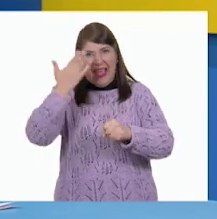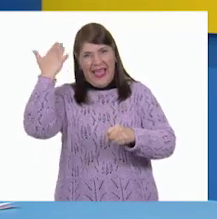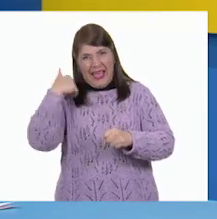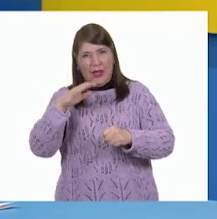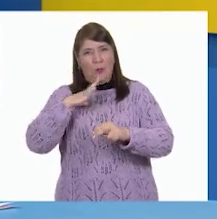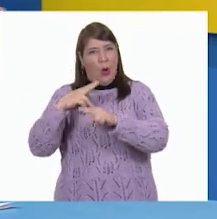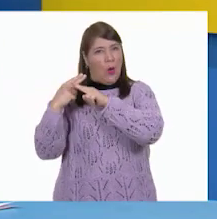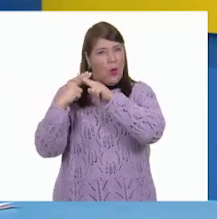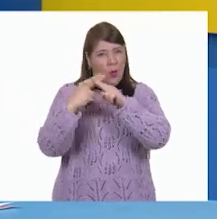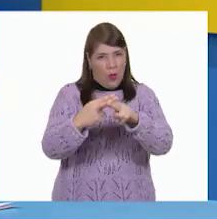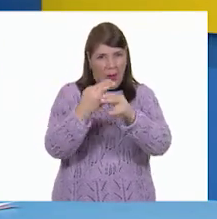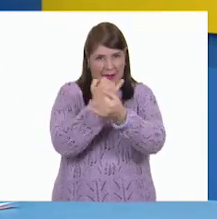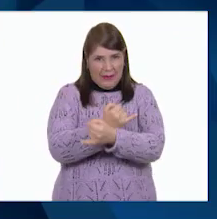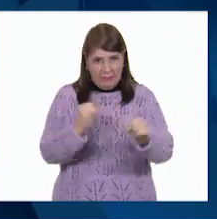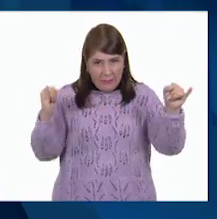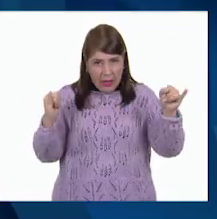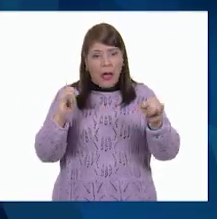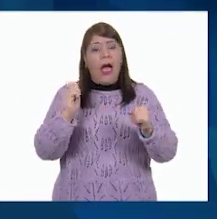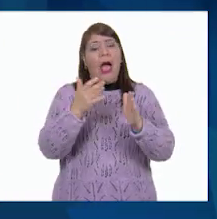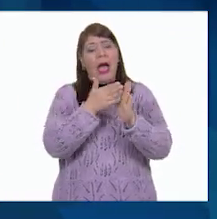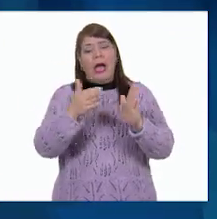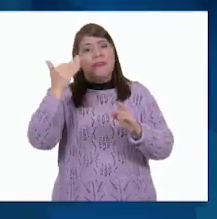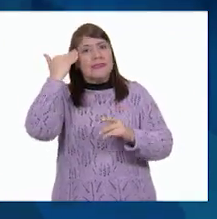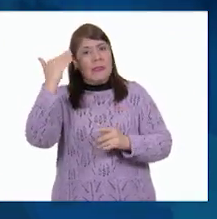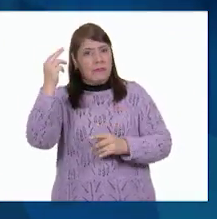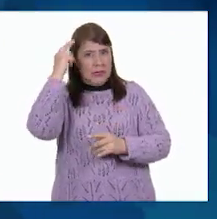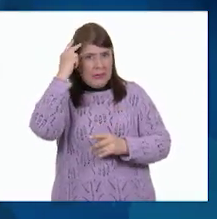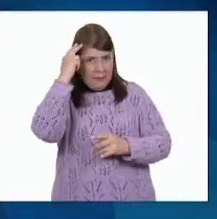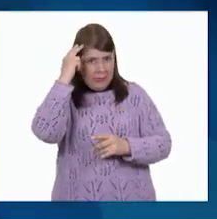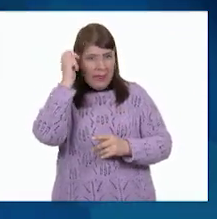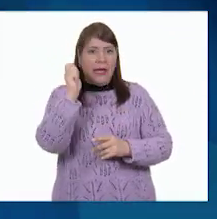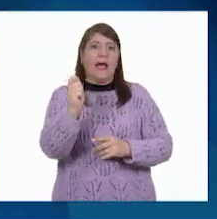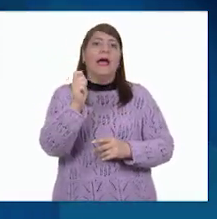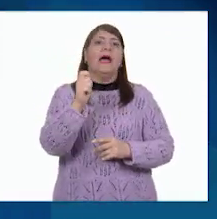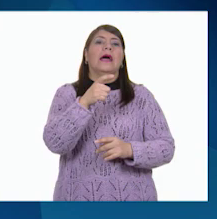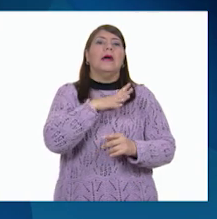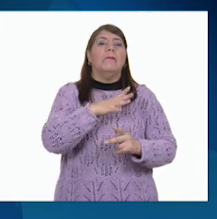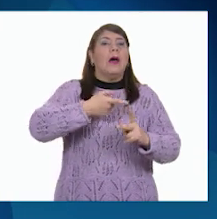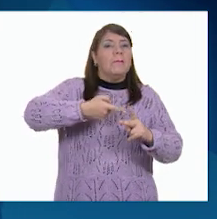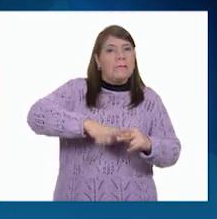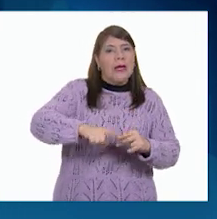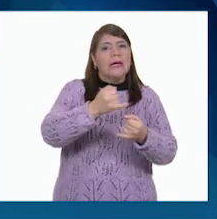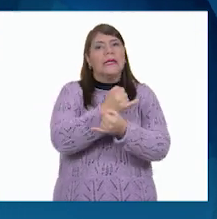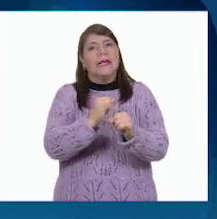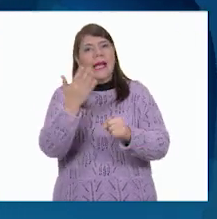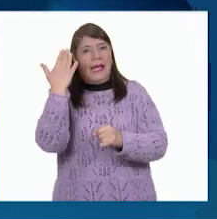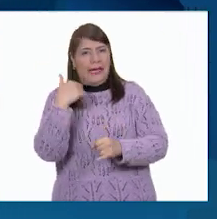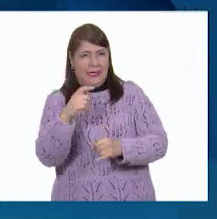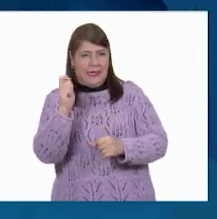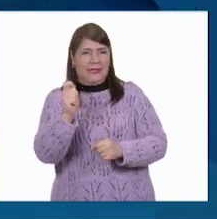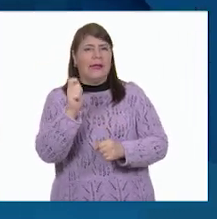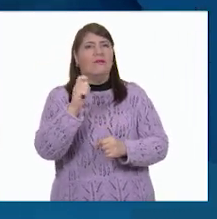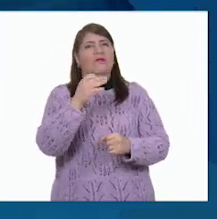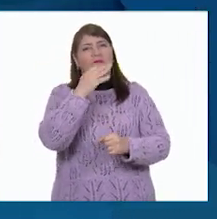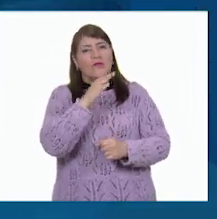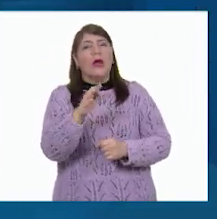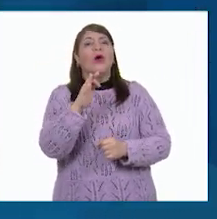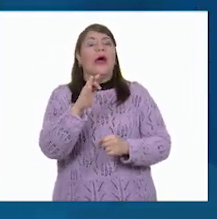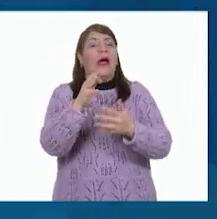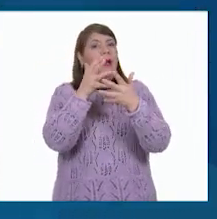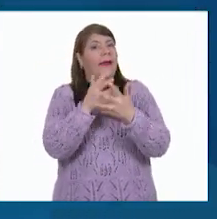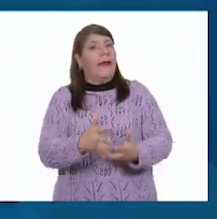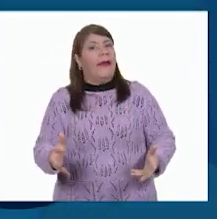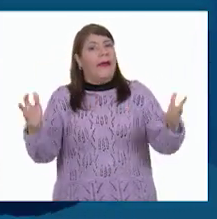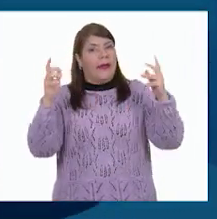independencia, durante el Porfiriato les tocó vivir el centenario del inicio de la independencia. Y esto se festejó a lo